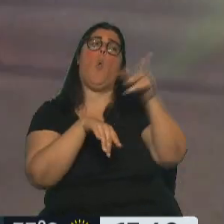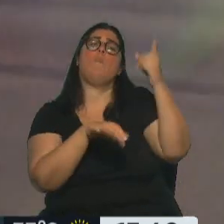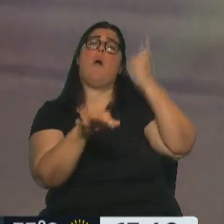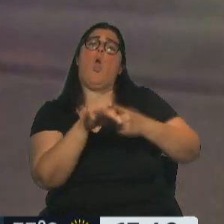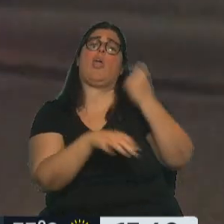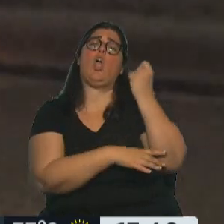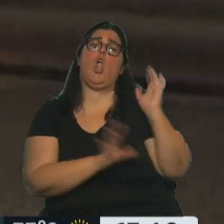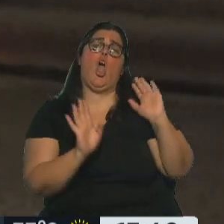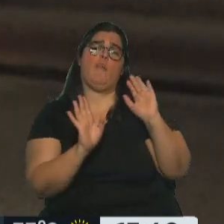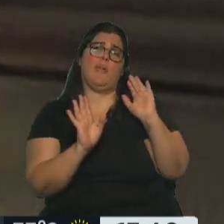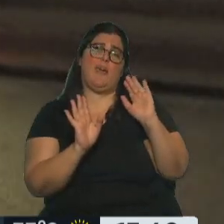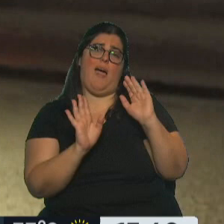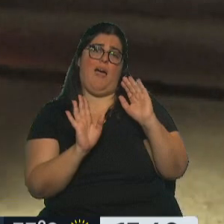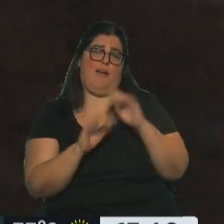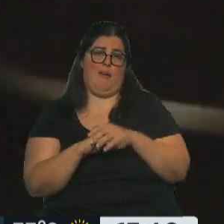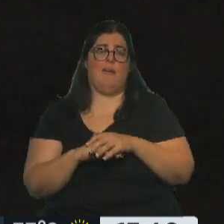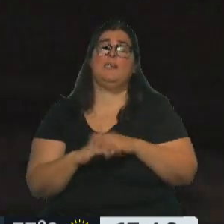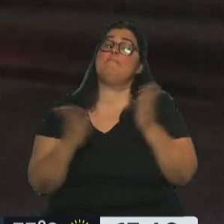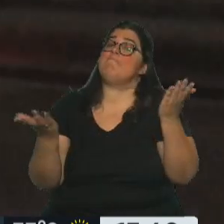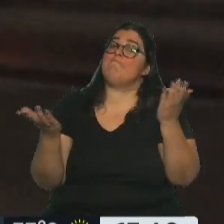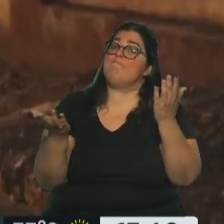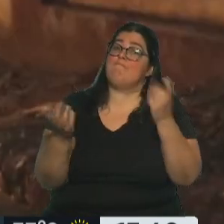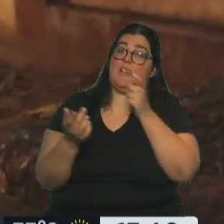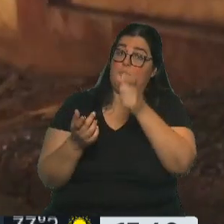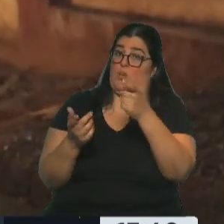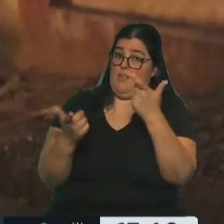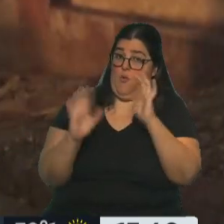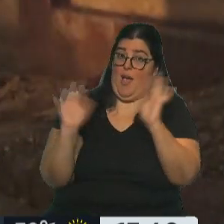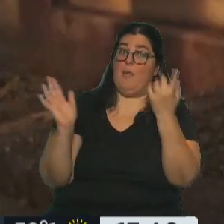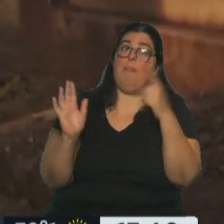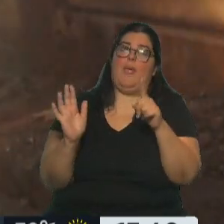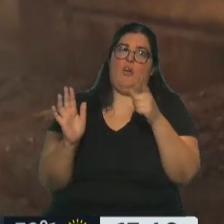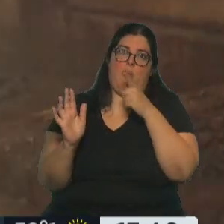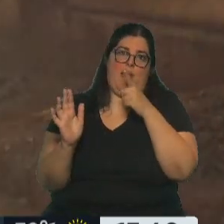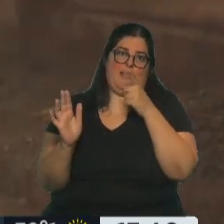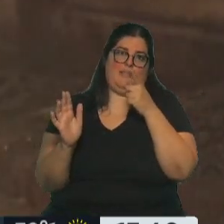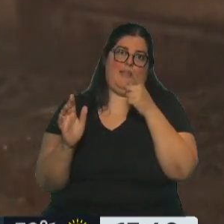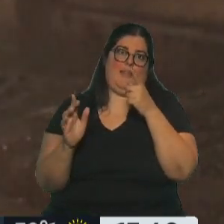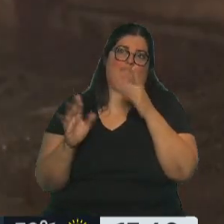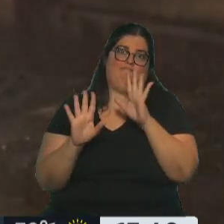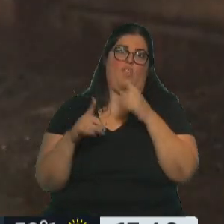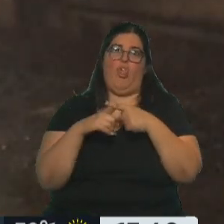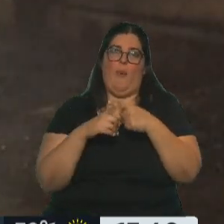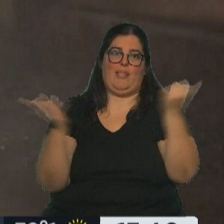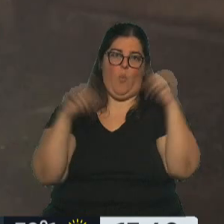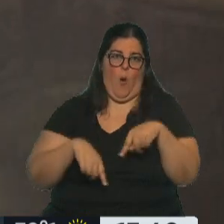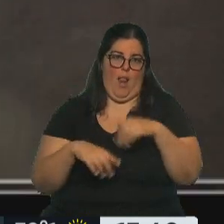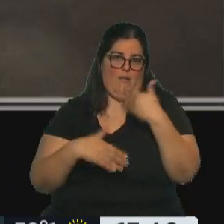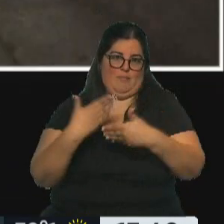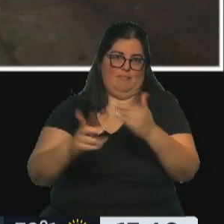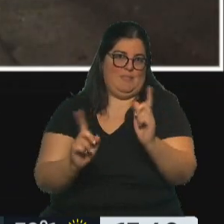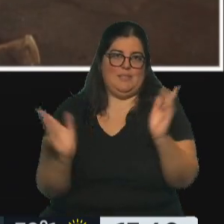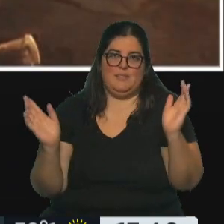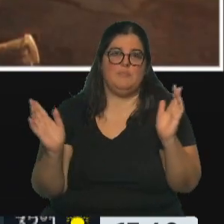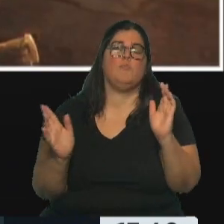crisis económicas recurrentes? Bueno, no tenemos la respuesta acá, pero me parece que el debate vuelve a cobrar vigencia y, por